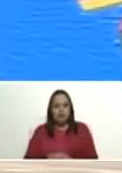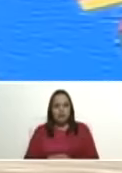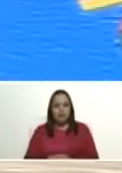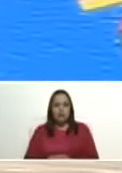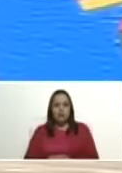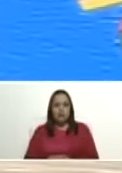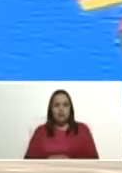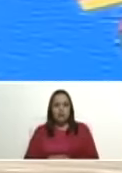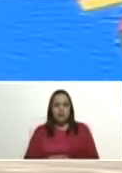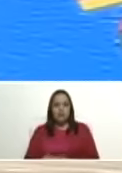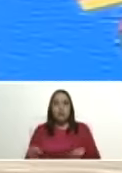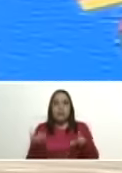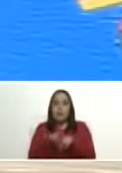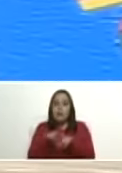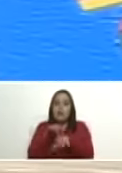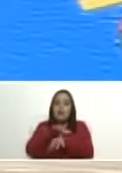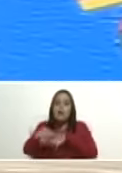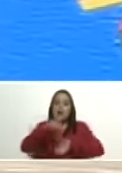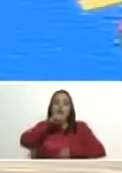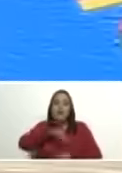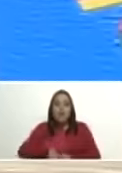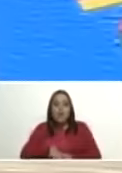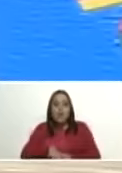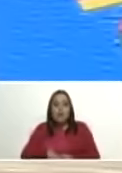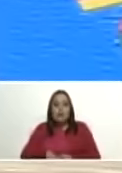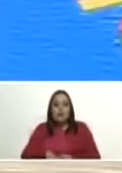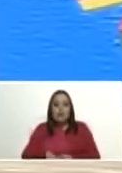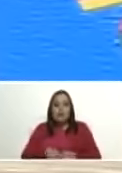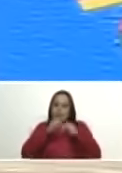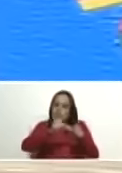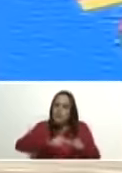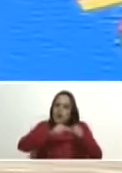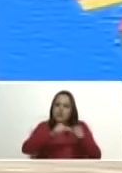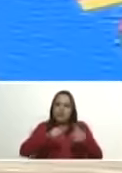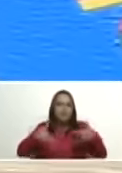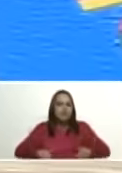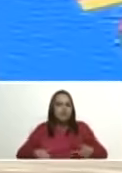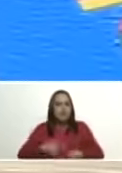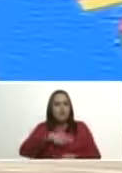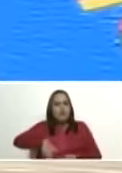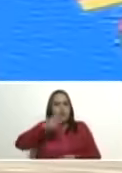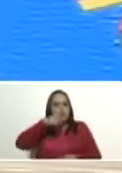como buena parte de la historia de resistencia y de lucha de nuestro pueblo,